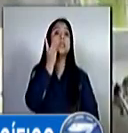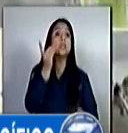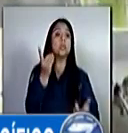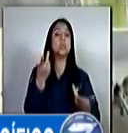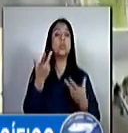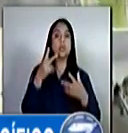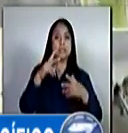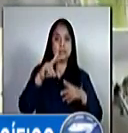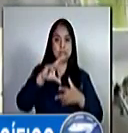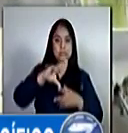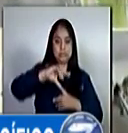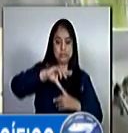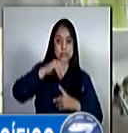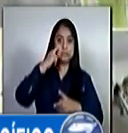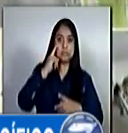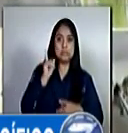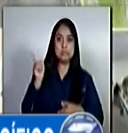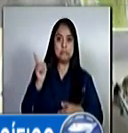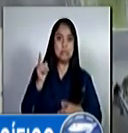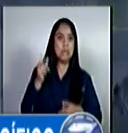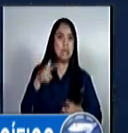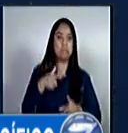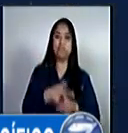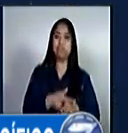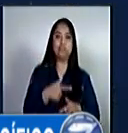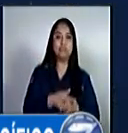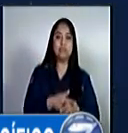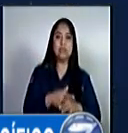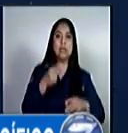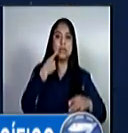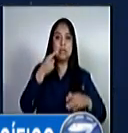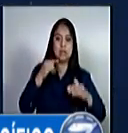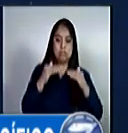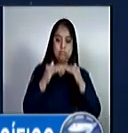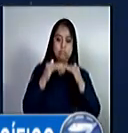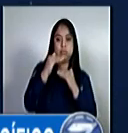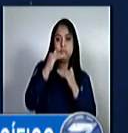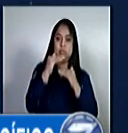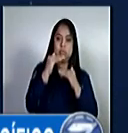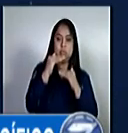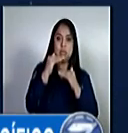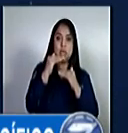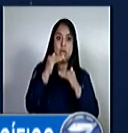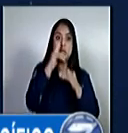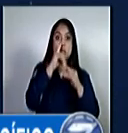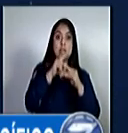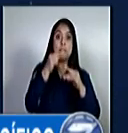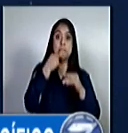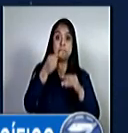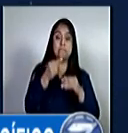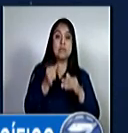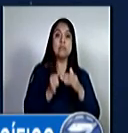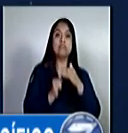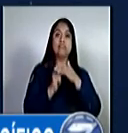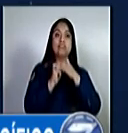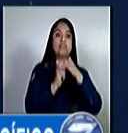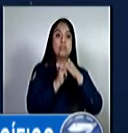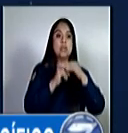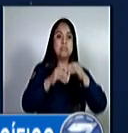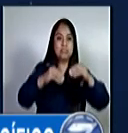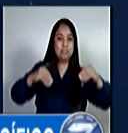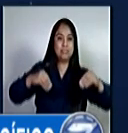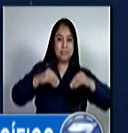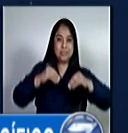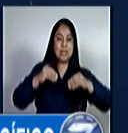Acá pasó algo atípico, la mezcla de una falla geológica contra el colapso de una